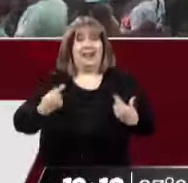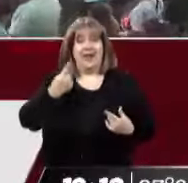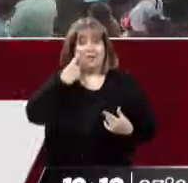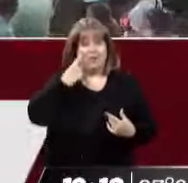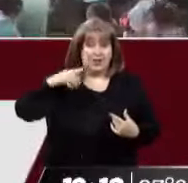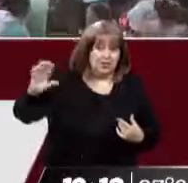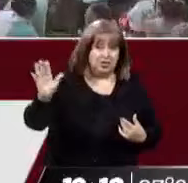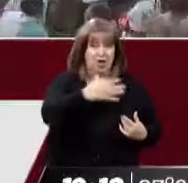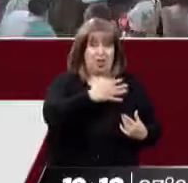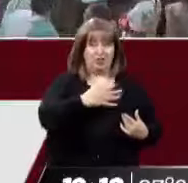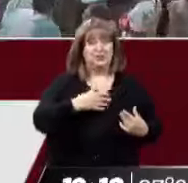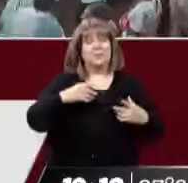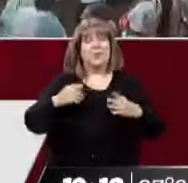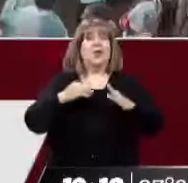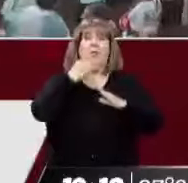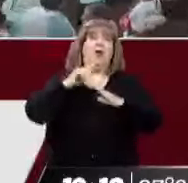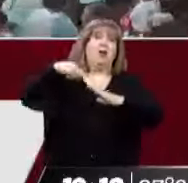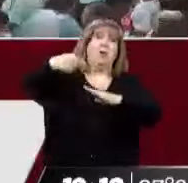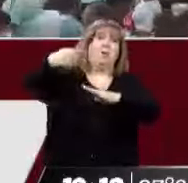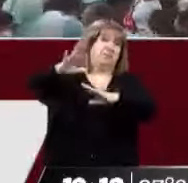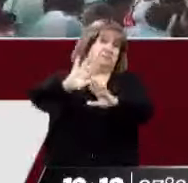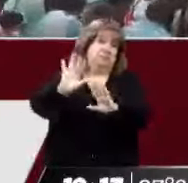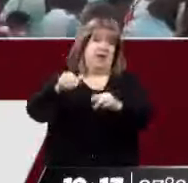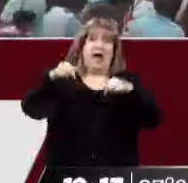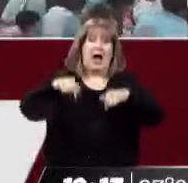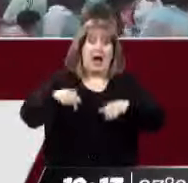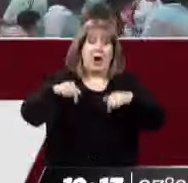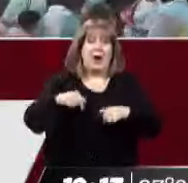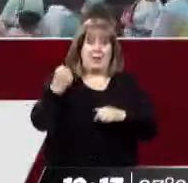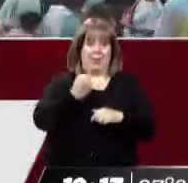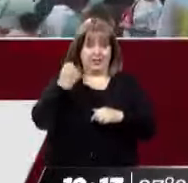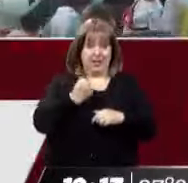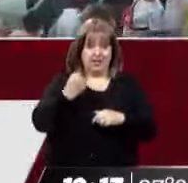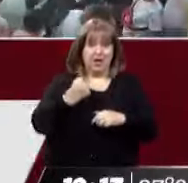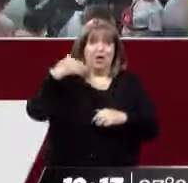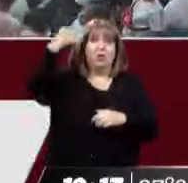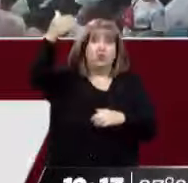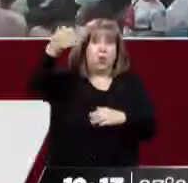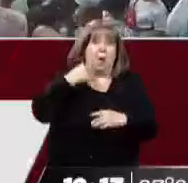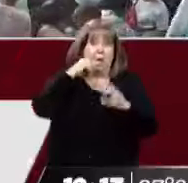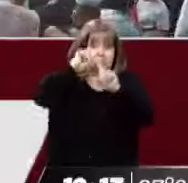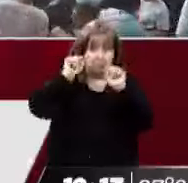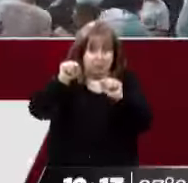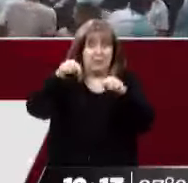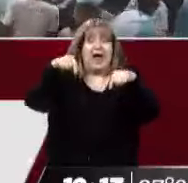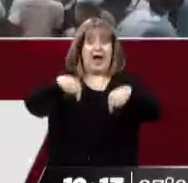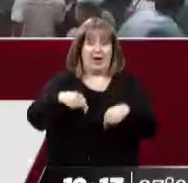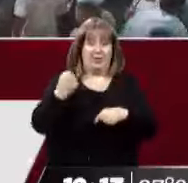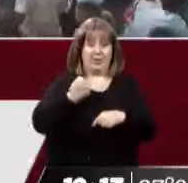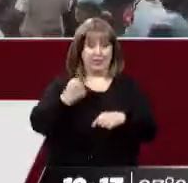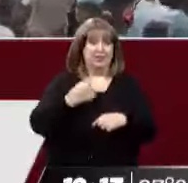todos, independientemente de lo que después vaya a ir pasando. Pero en el momento que uno lo pueda manifestar, lo pueda celebrar, bienvenido sea. Y